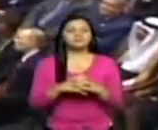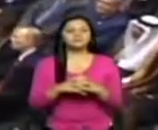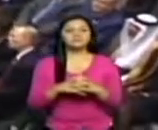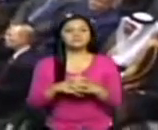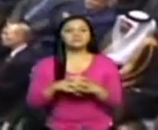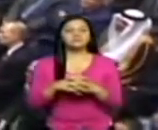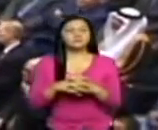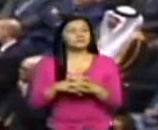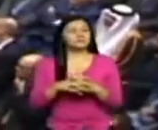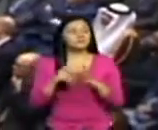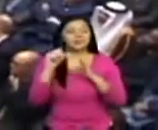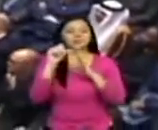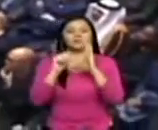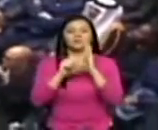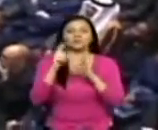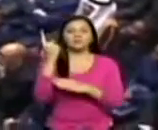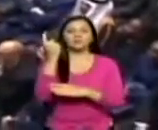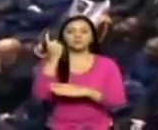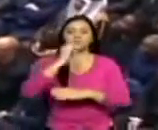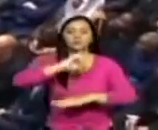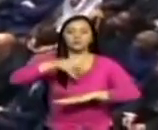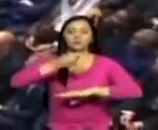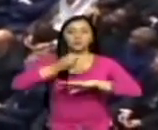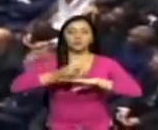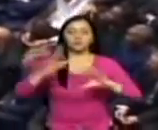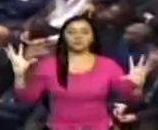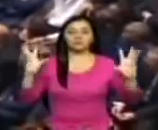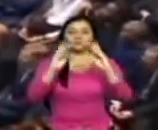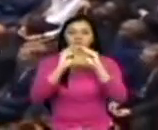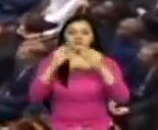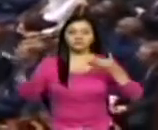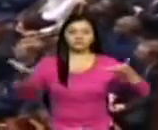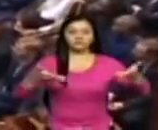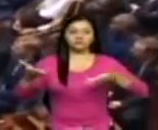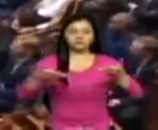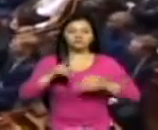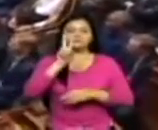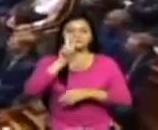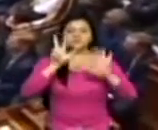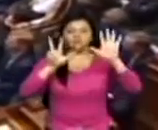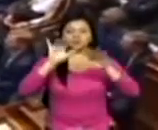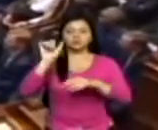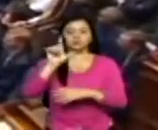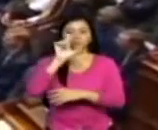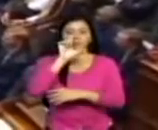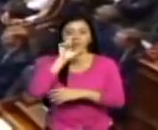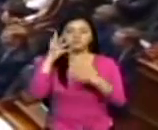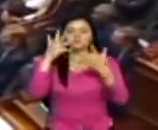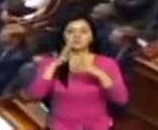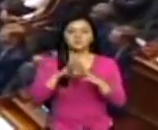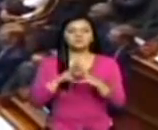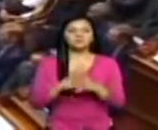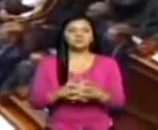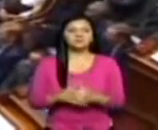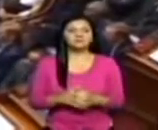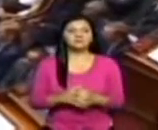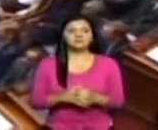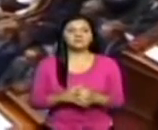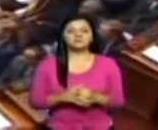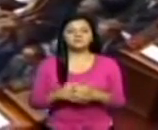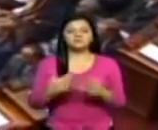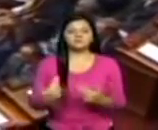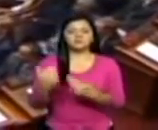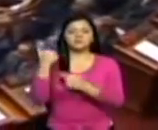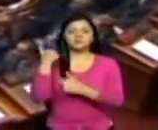Junta Preparatoria e instalación del Congreso. El 28 de julio se realiza la sesión del cargo